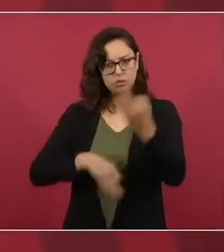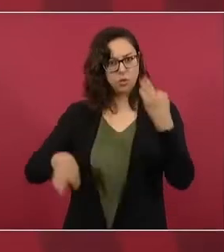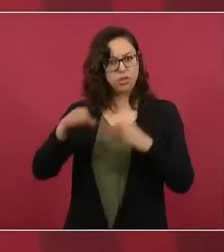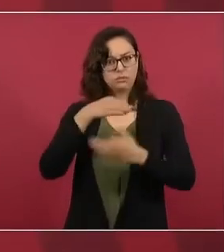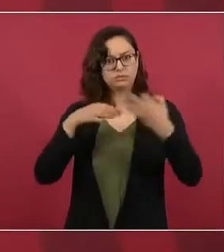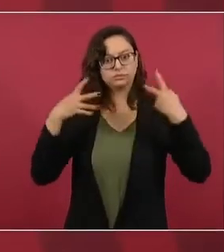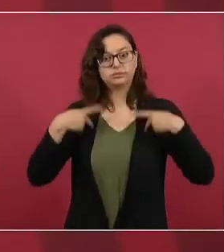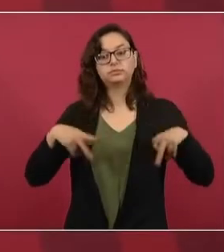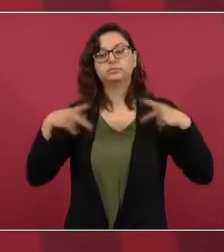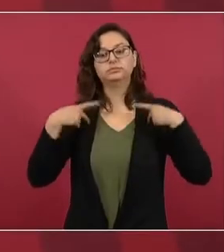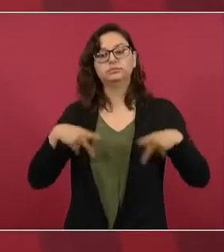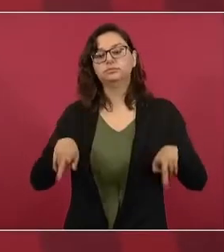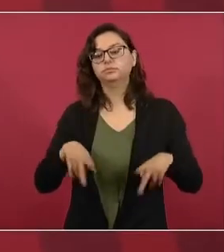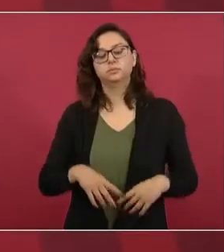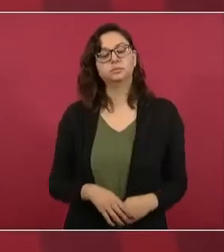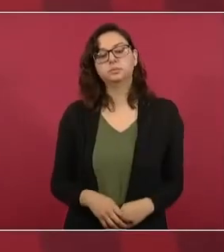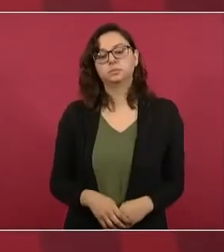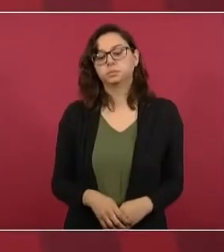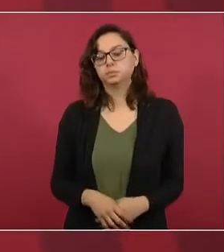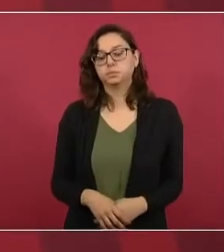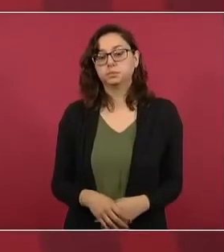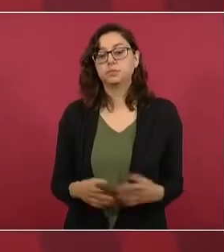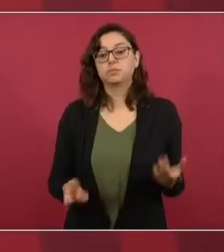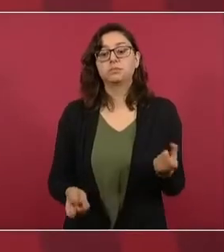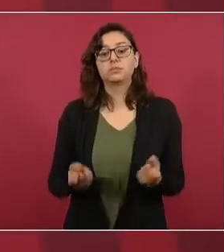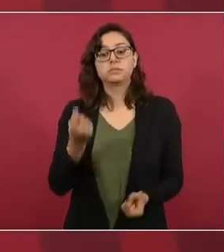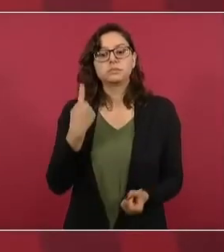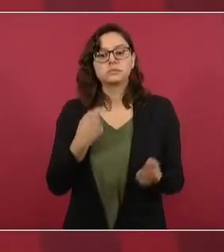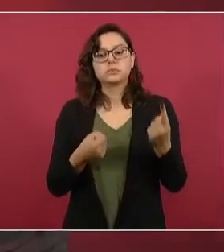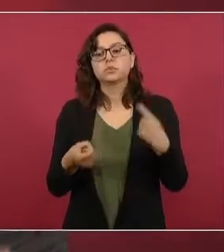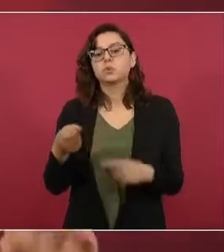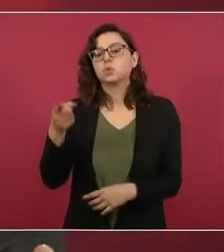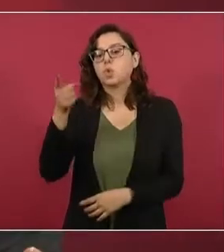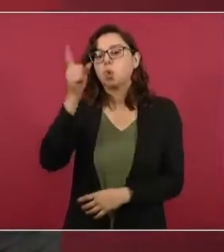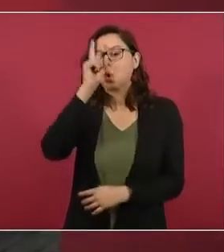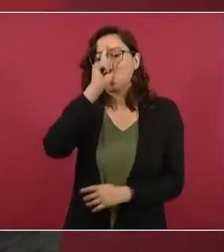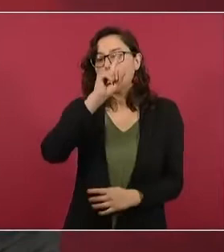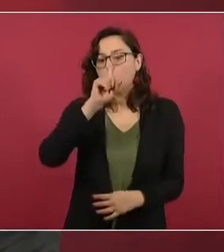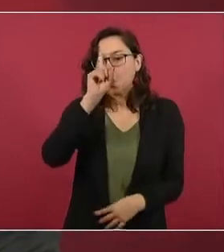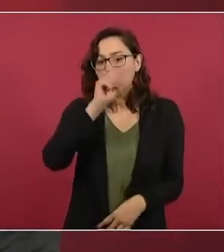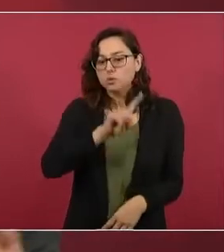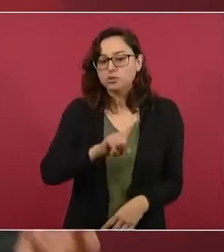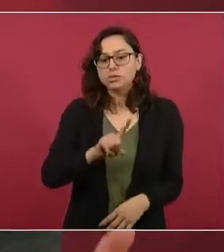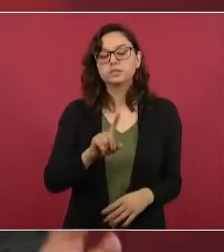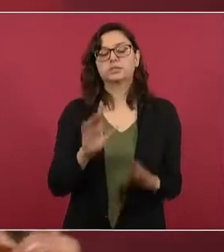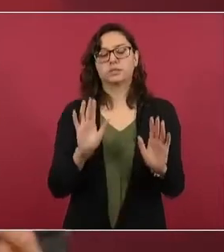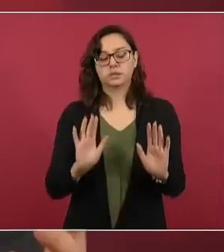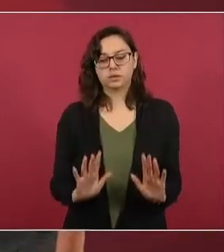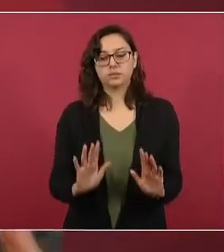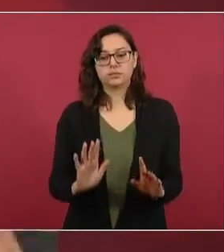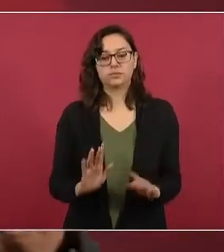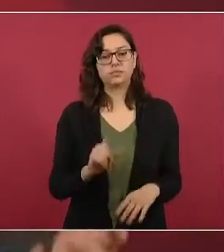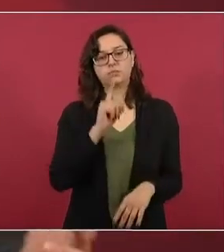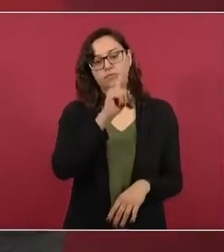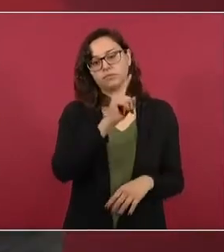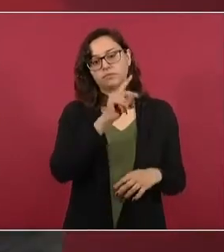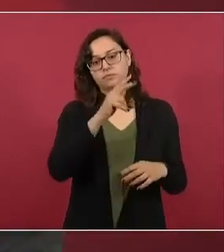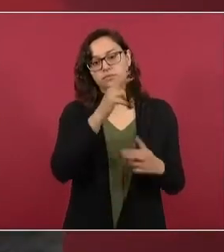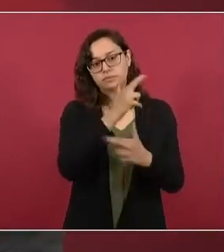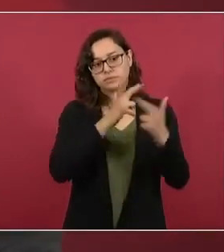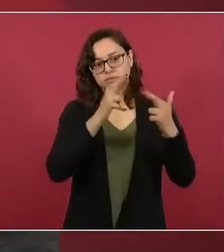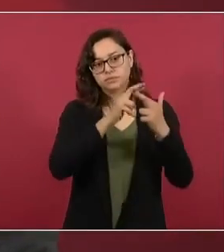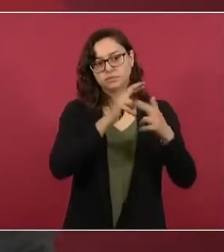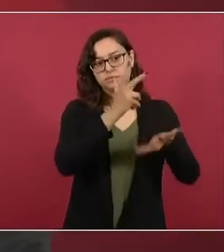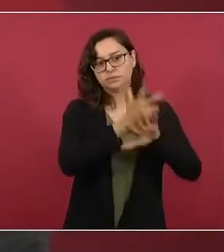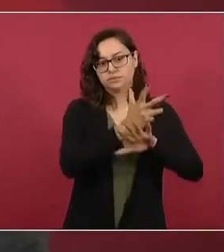tienen carácter de recomendaciones, pero no de lineamientos, en esos países o regiones, en el caso de